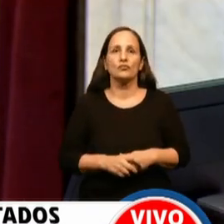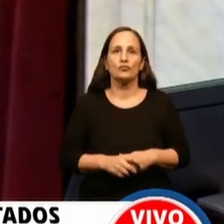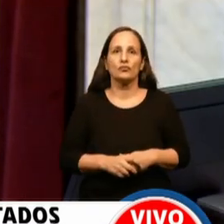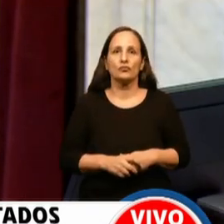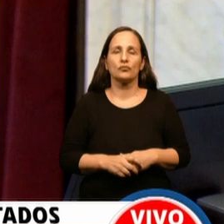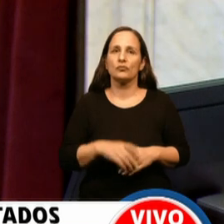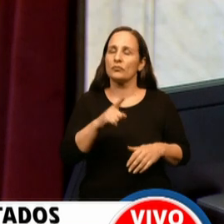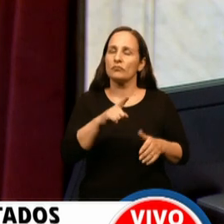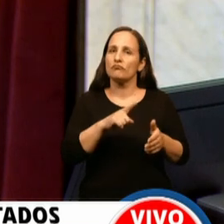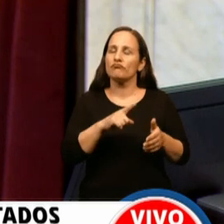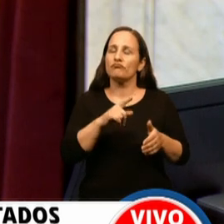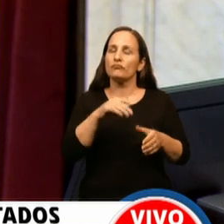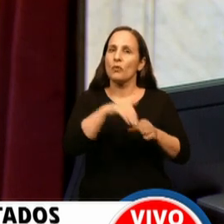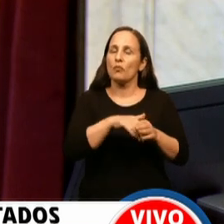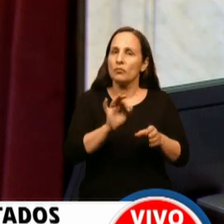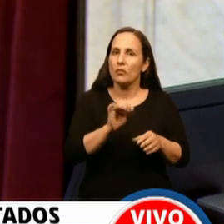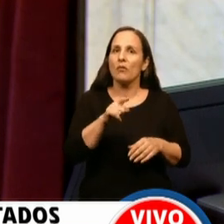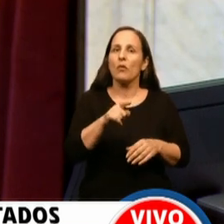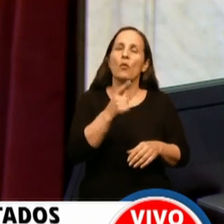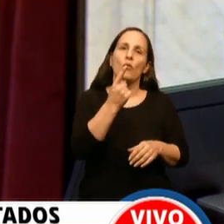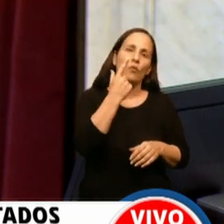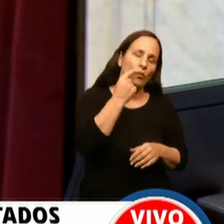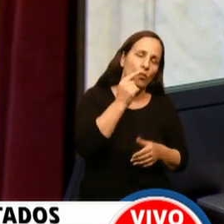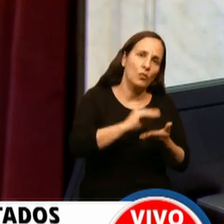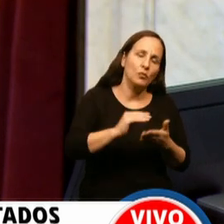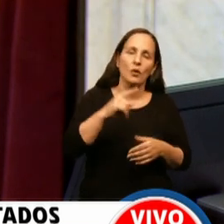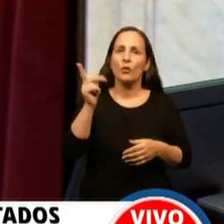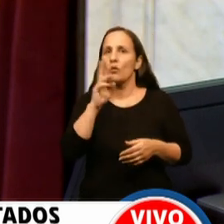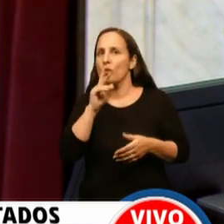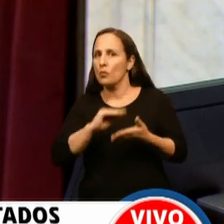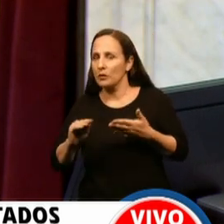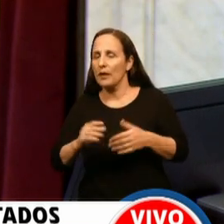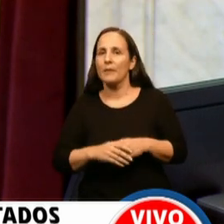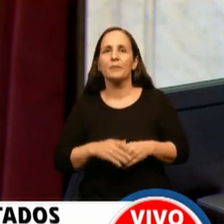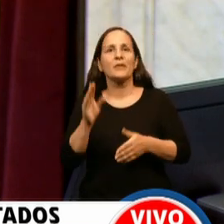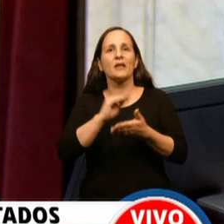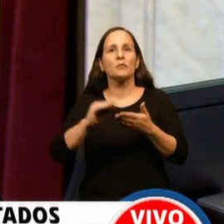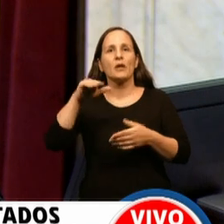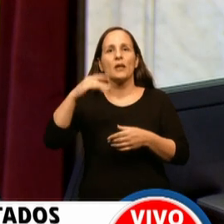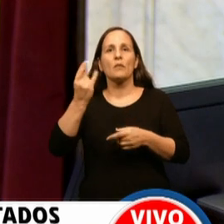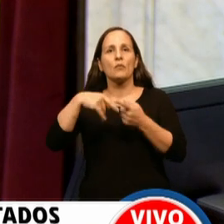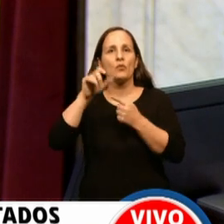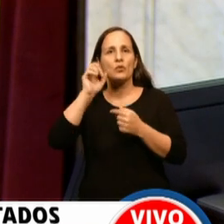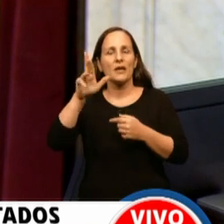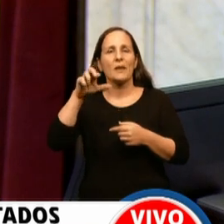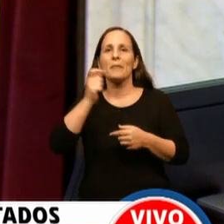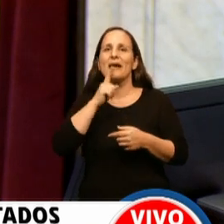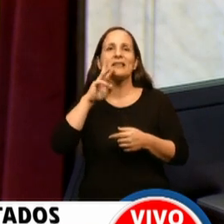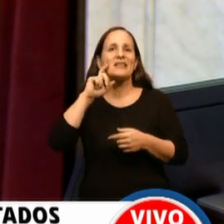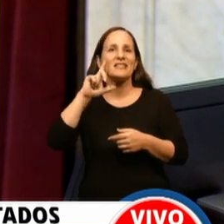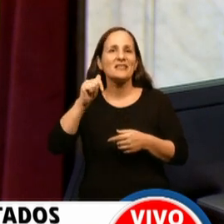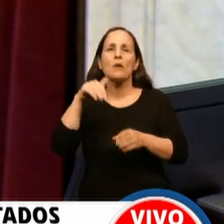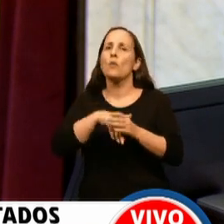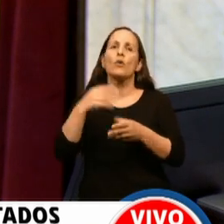no tienen registrado su voto un diputado y una diputada diputada mujer patricia para indicar el sentido